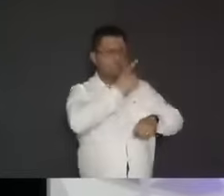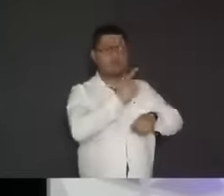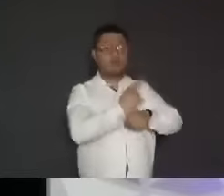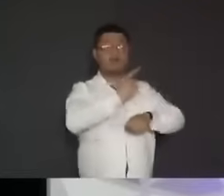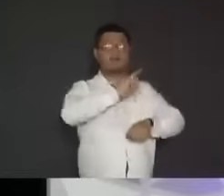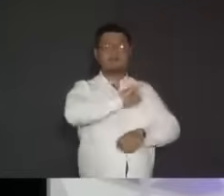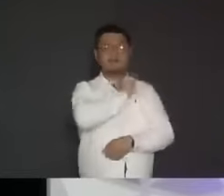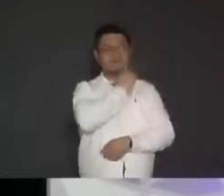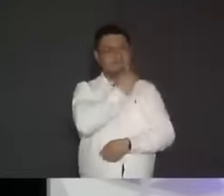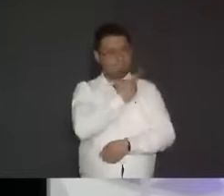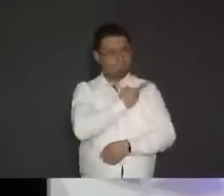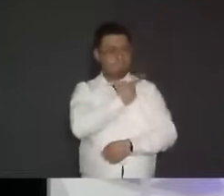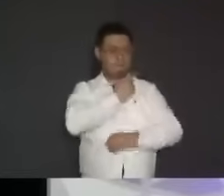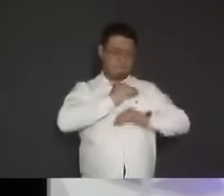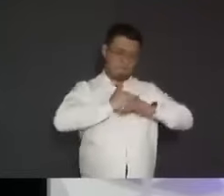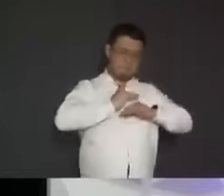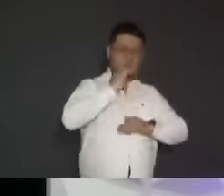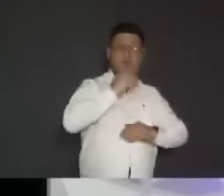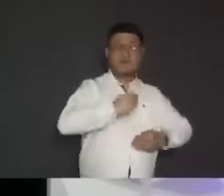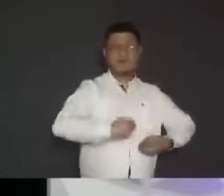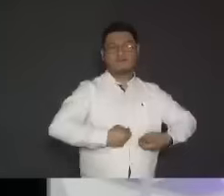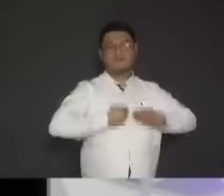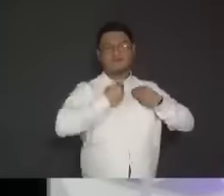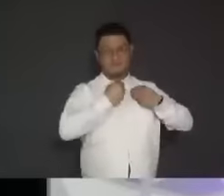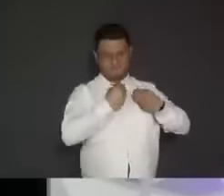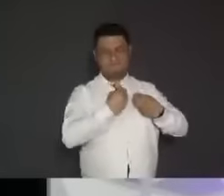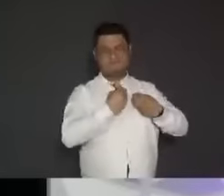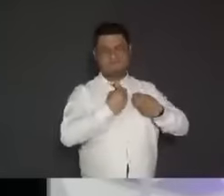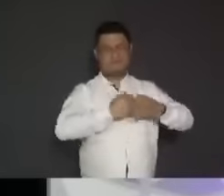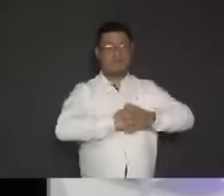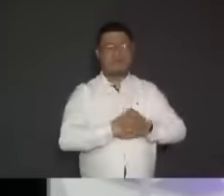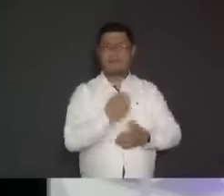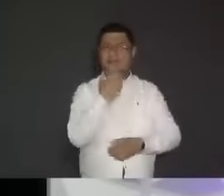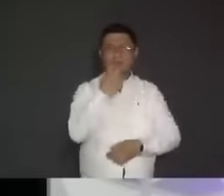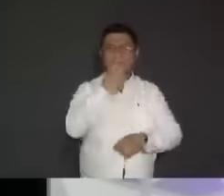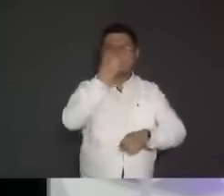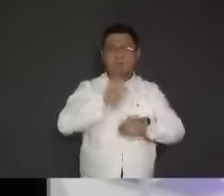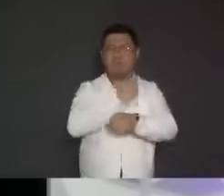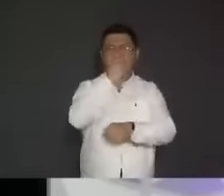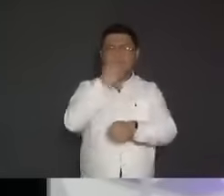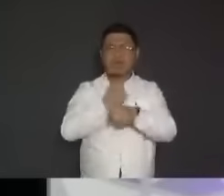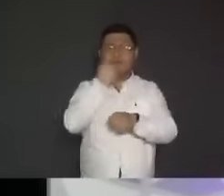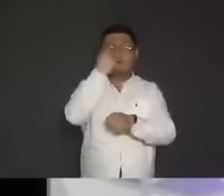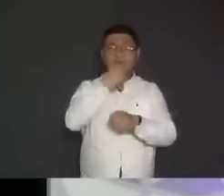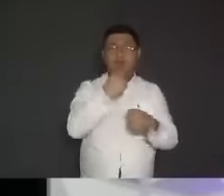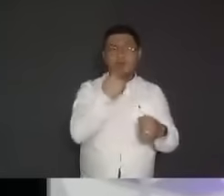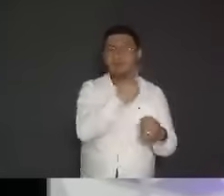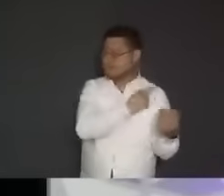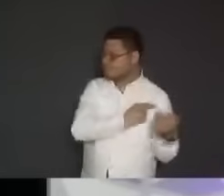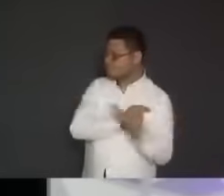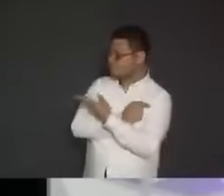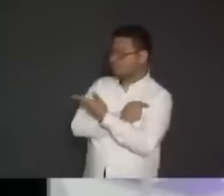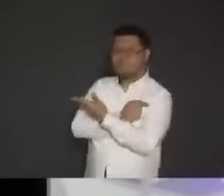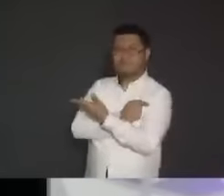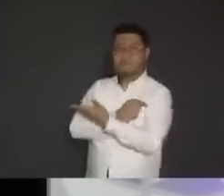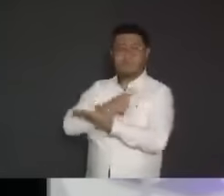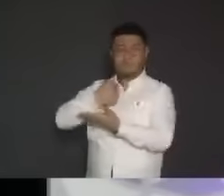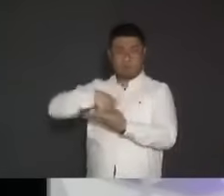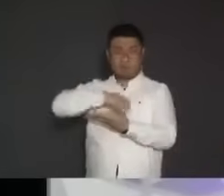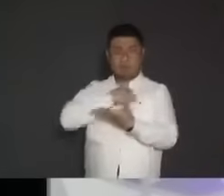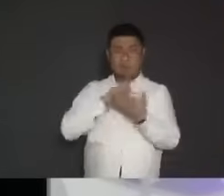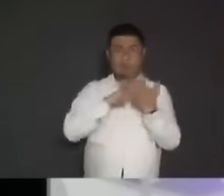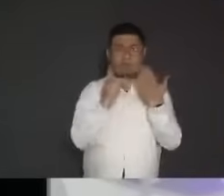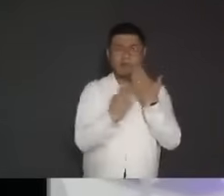con más y más vida. Es la oportunidad que tenemos para decirles a estos señores que nuestras propuestas,